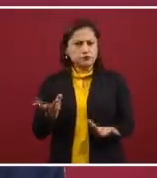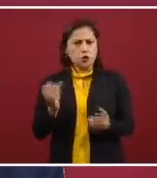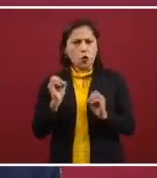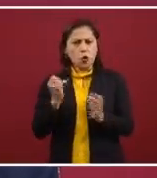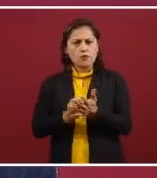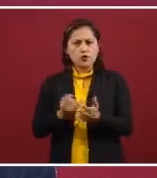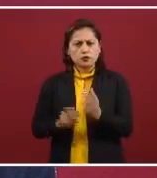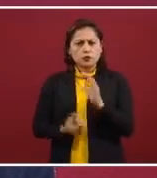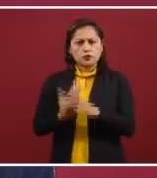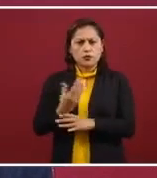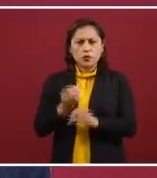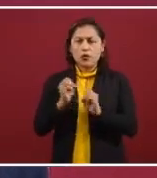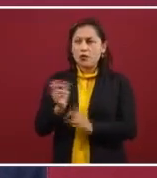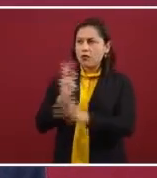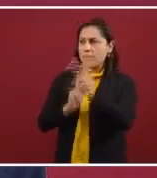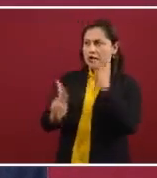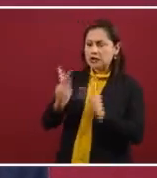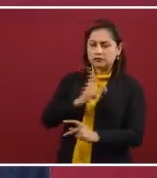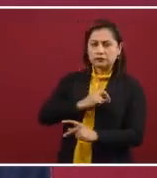país.